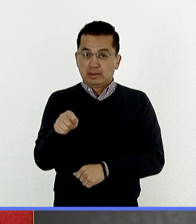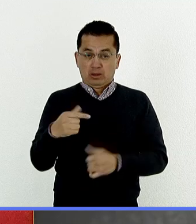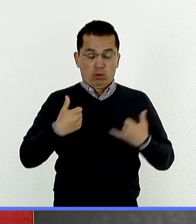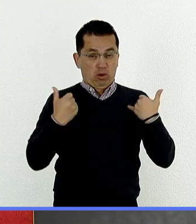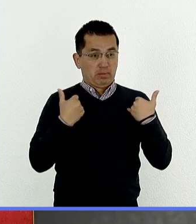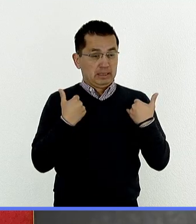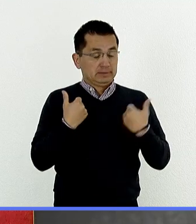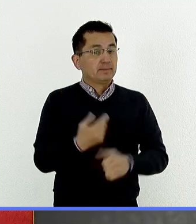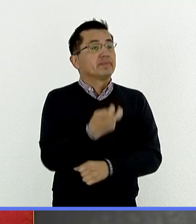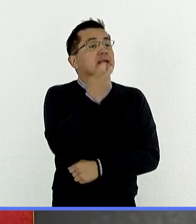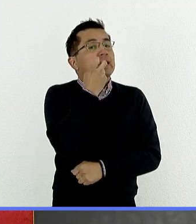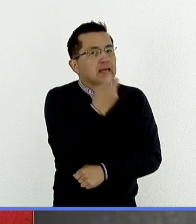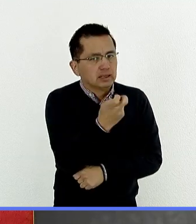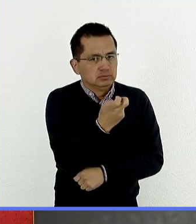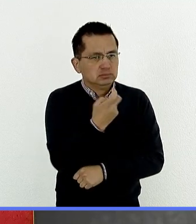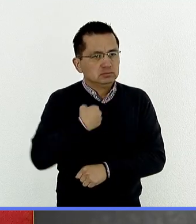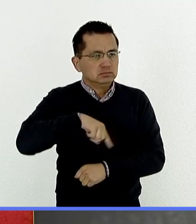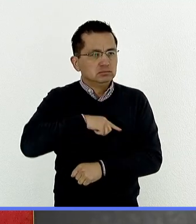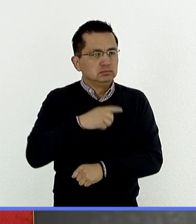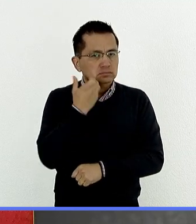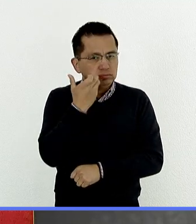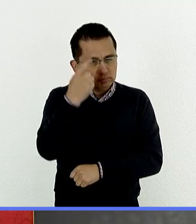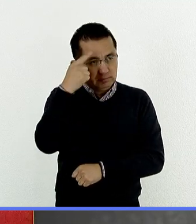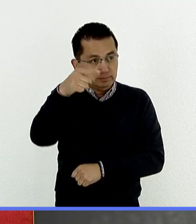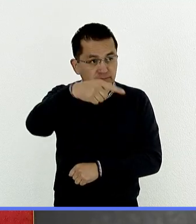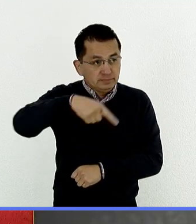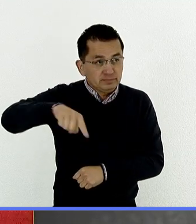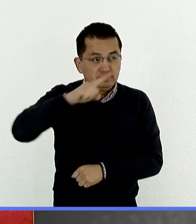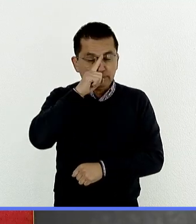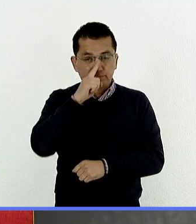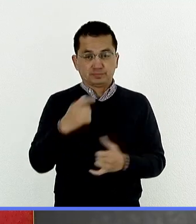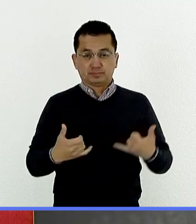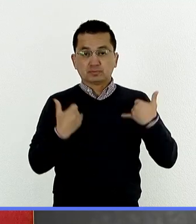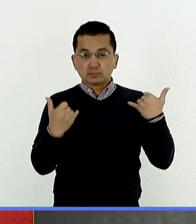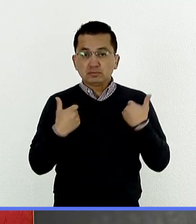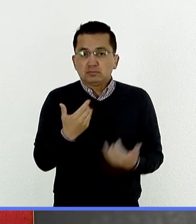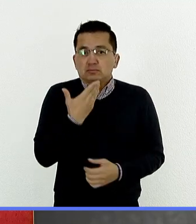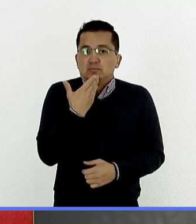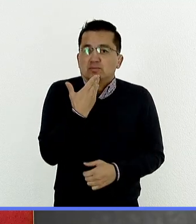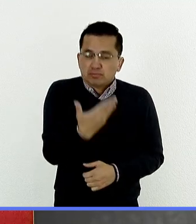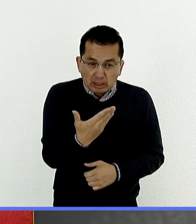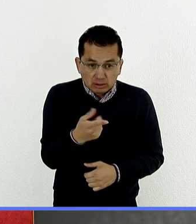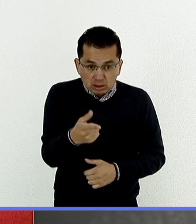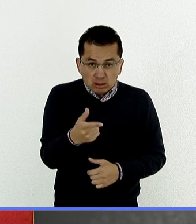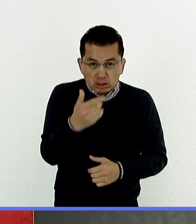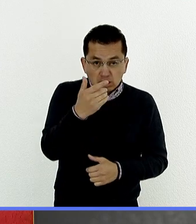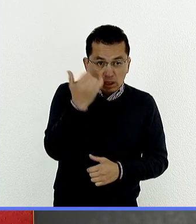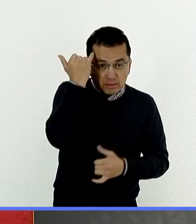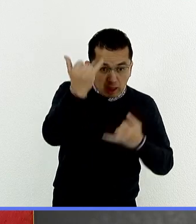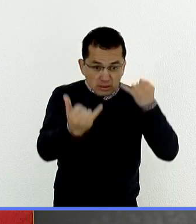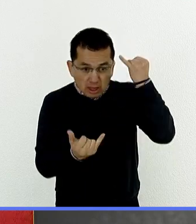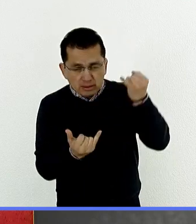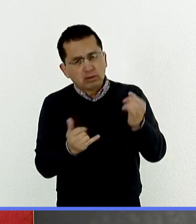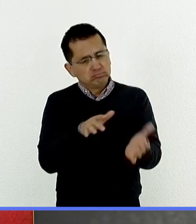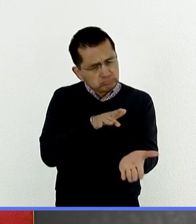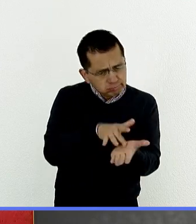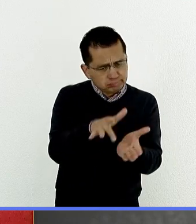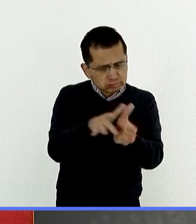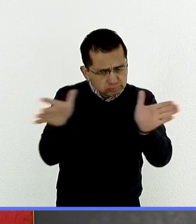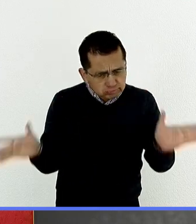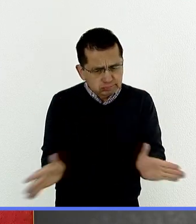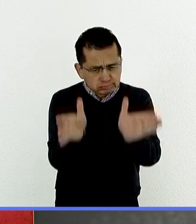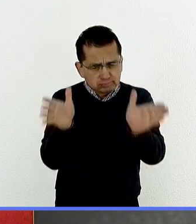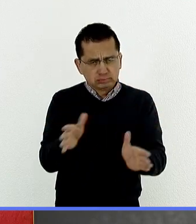buscaríamos buscaremos que esos talentos podamos ayudarlos mediante mentorías para poder